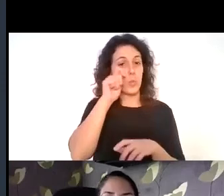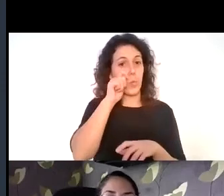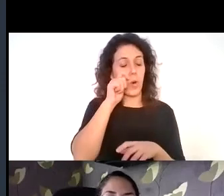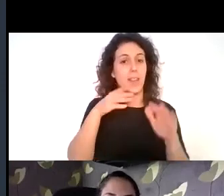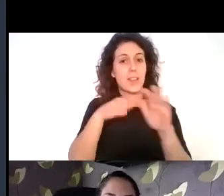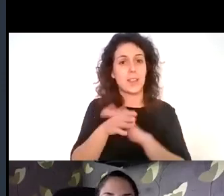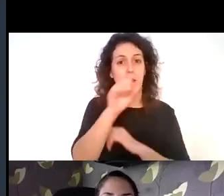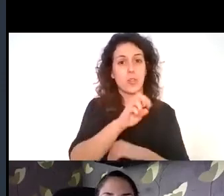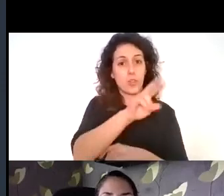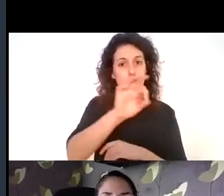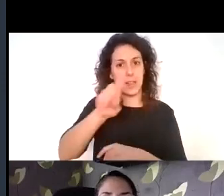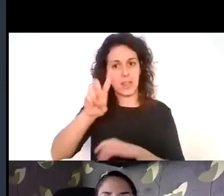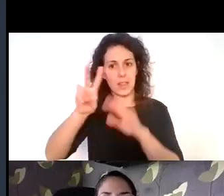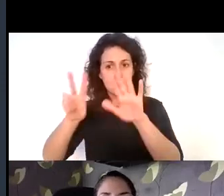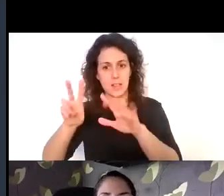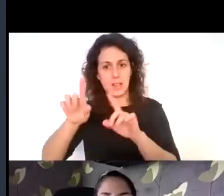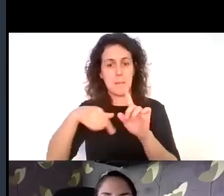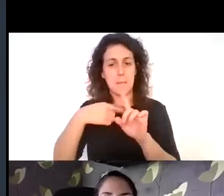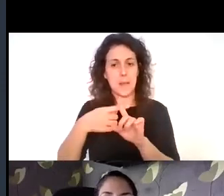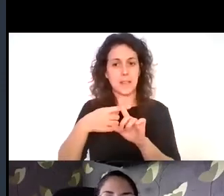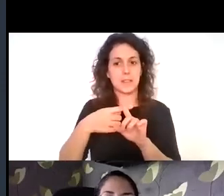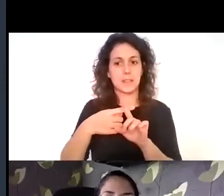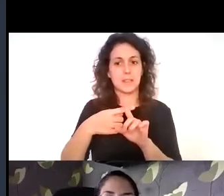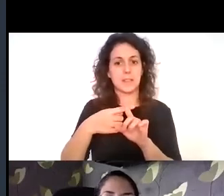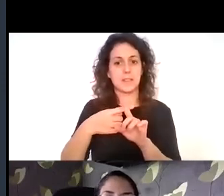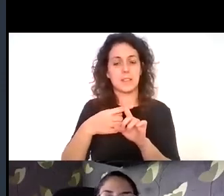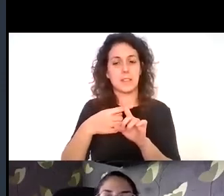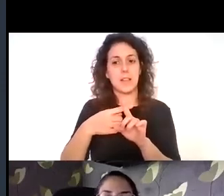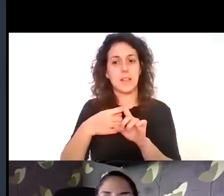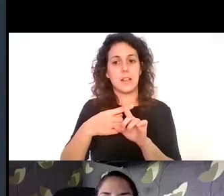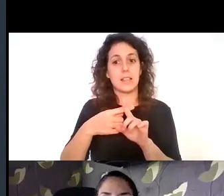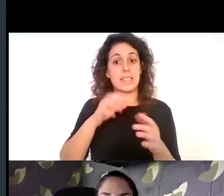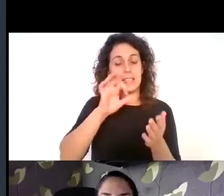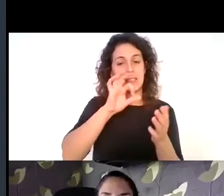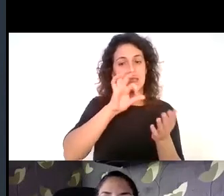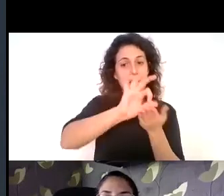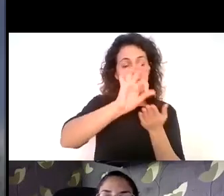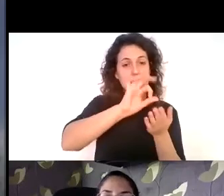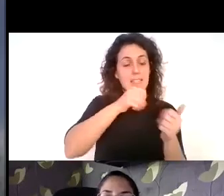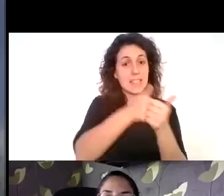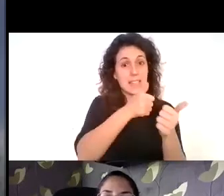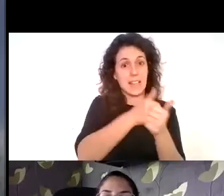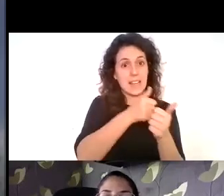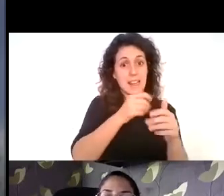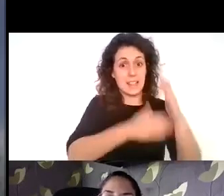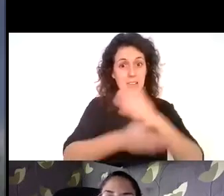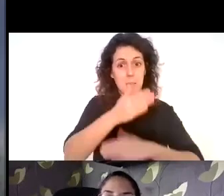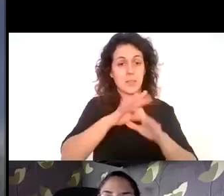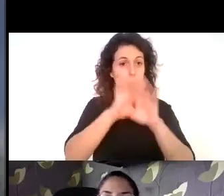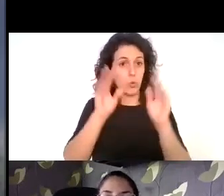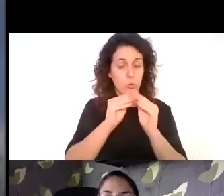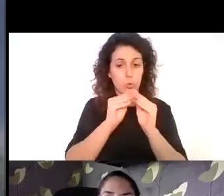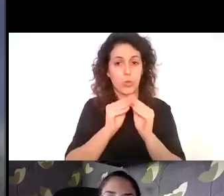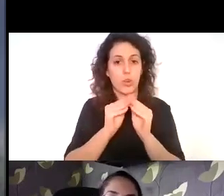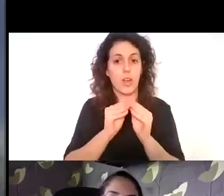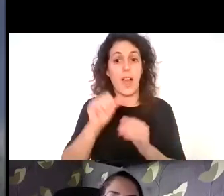organizado por la Autoridad de Turismo de Panamá y la Secretaría Nacional de Discapacidad, se concluyó que para el 2026 Panamá podrá ser